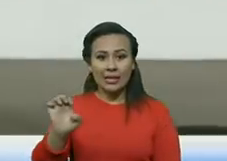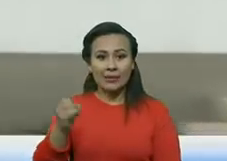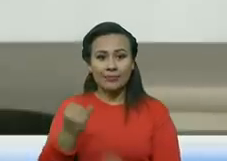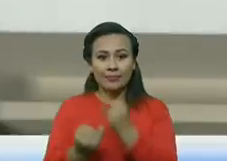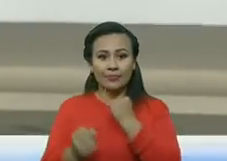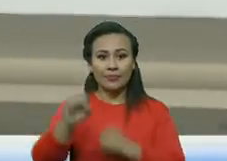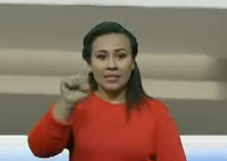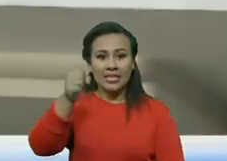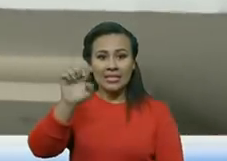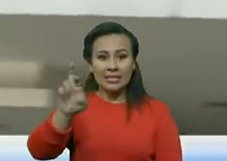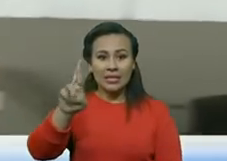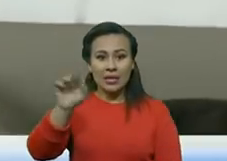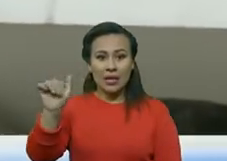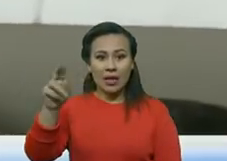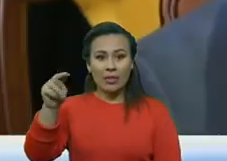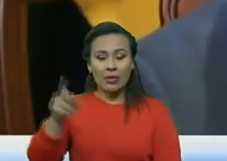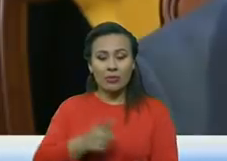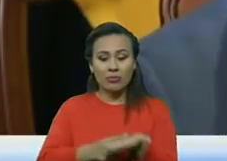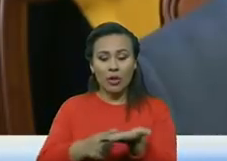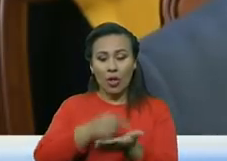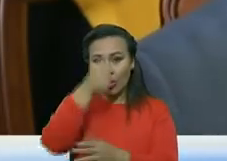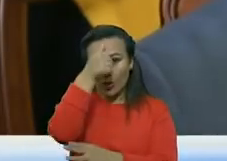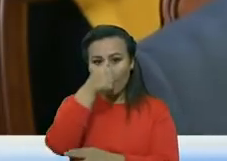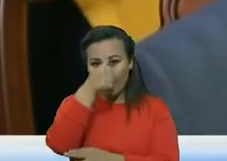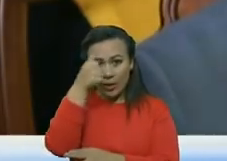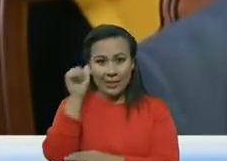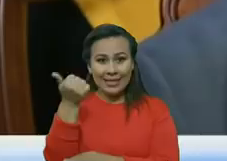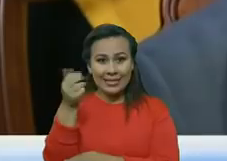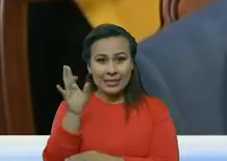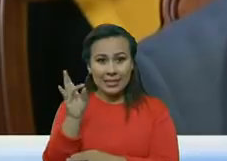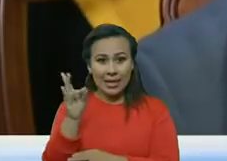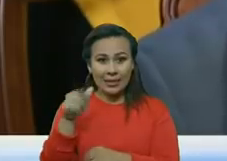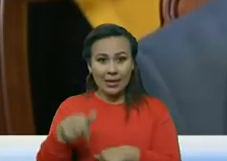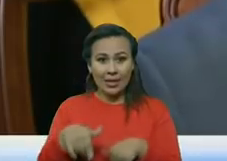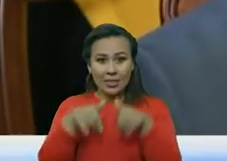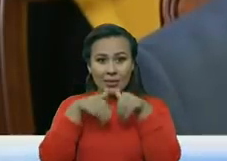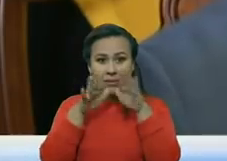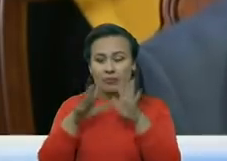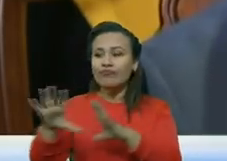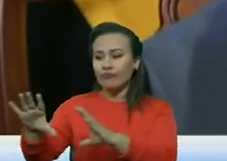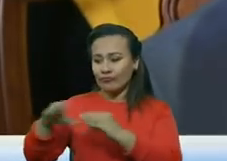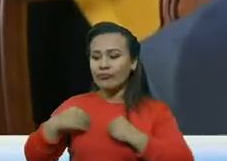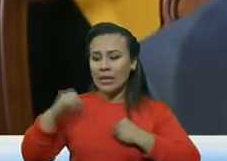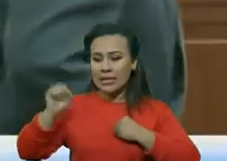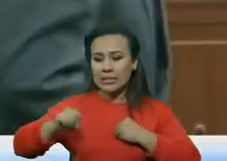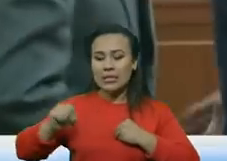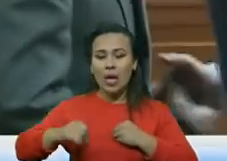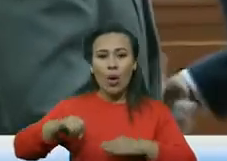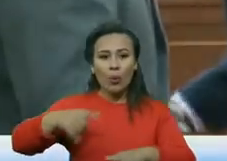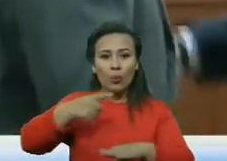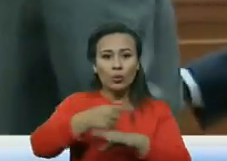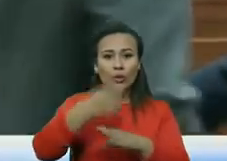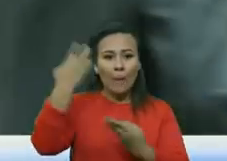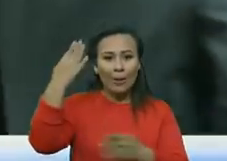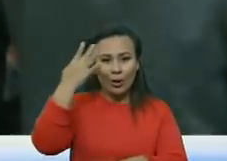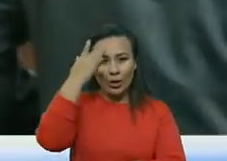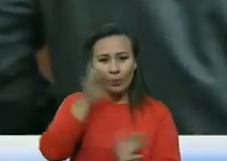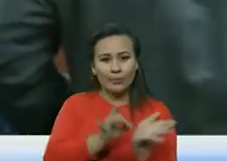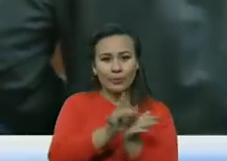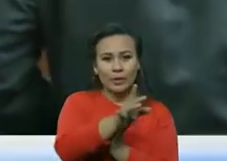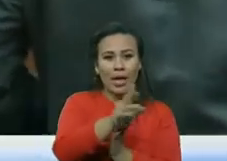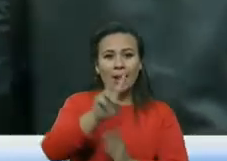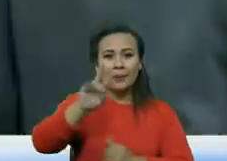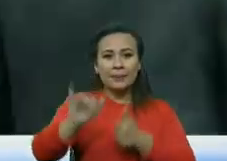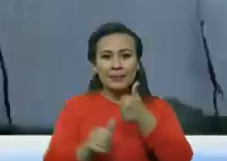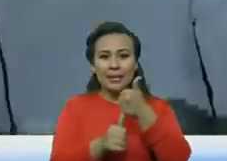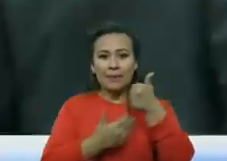domingo 17 de diciembre, anunció que el organismo admitió el trámite a juicio político en contra del vicepresidente